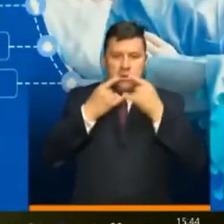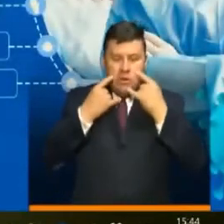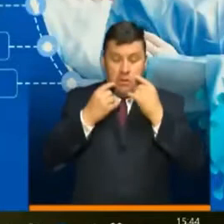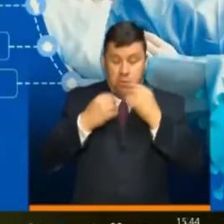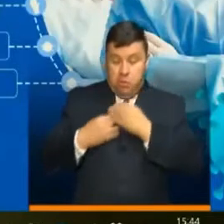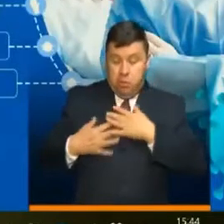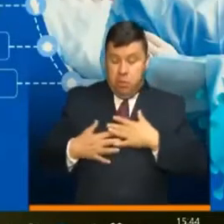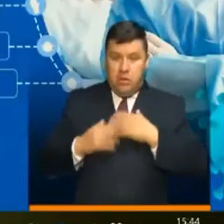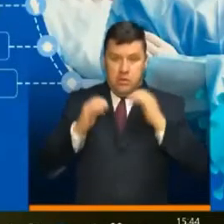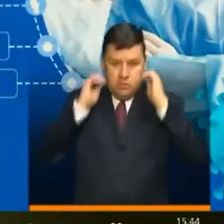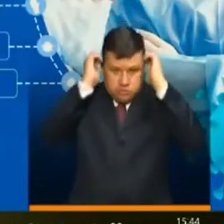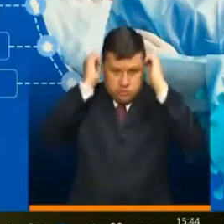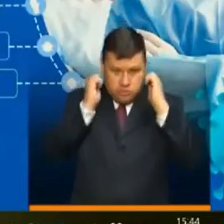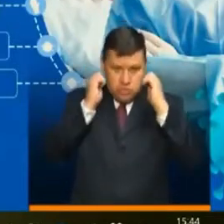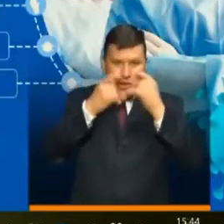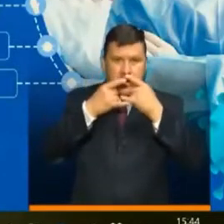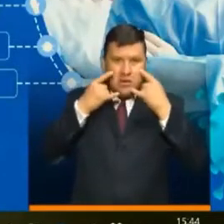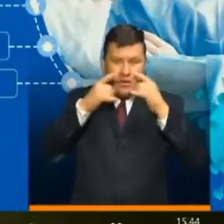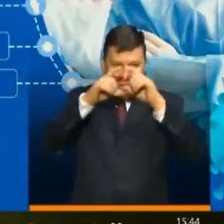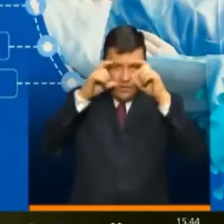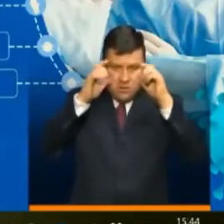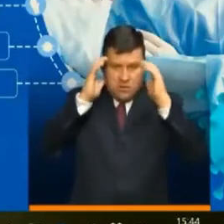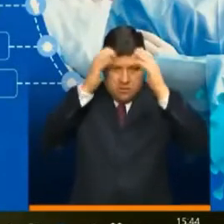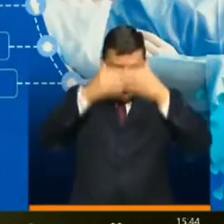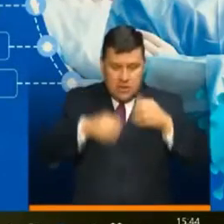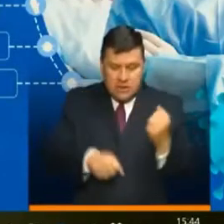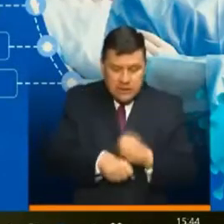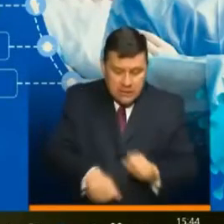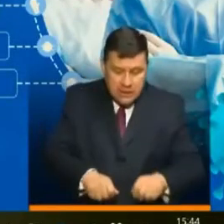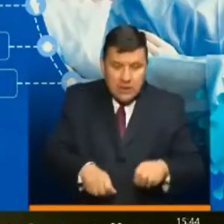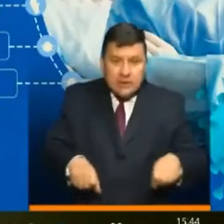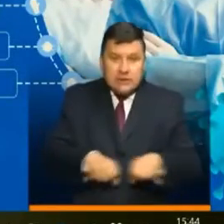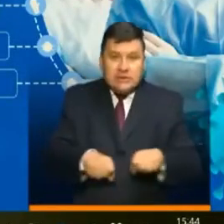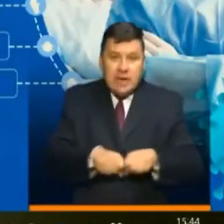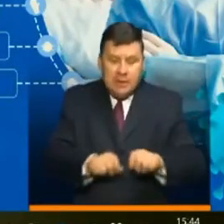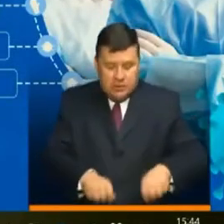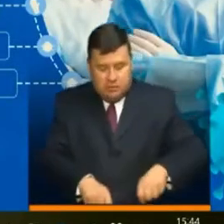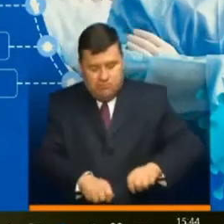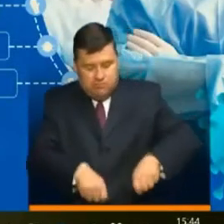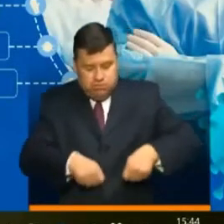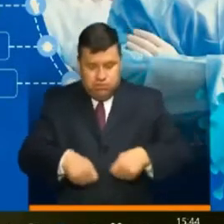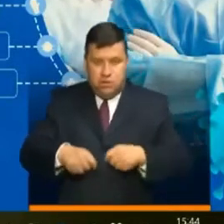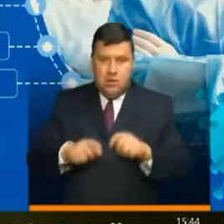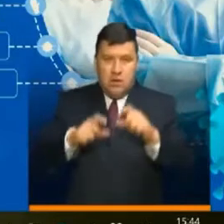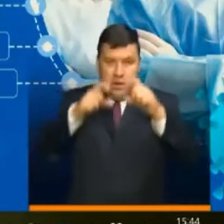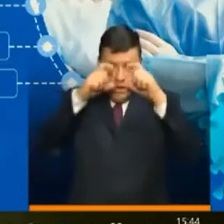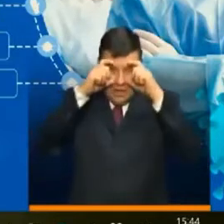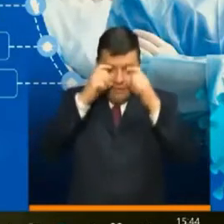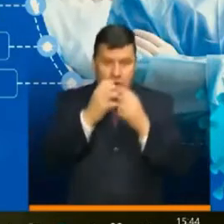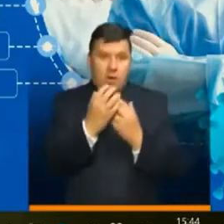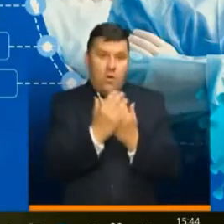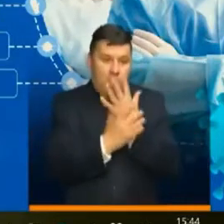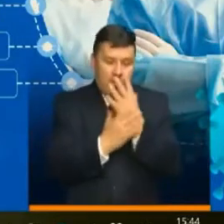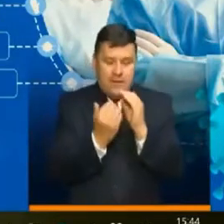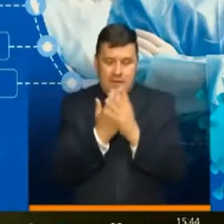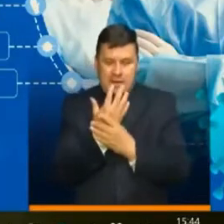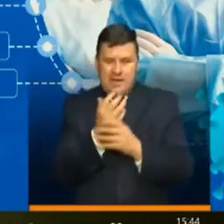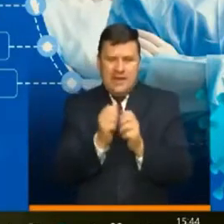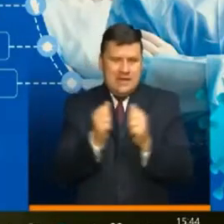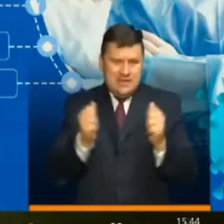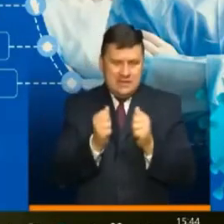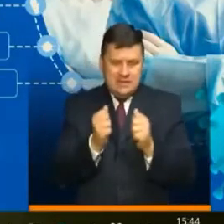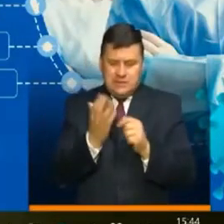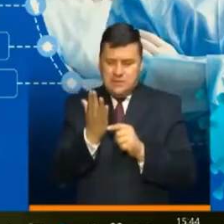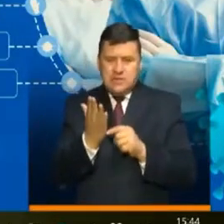los gorros las polainas que son las que recubren los zapatos las gafas de protección los guantes de vinilo los guantes estériles y los no